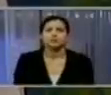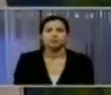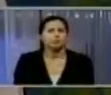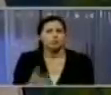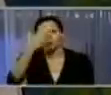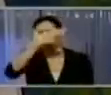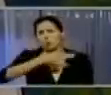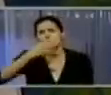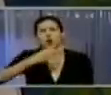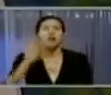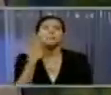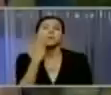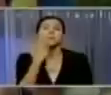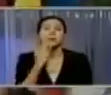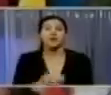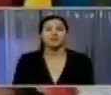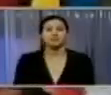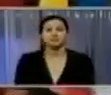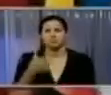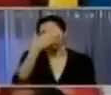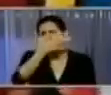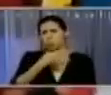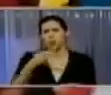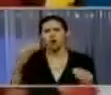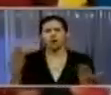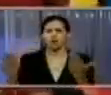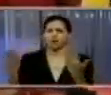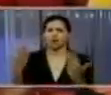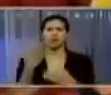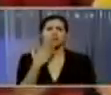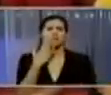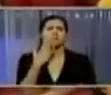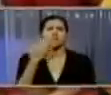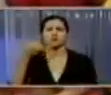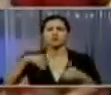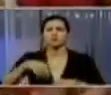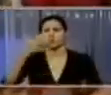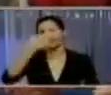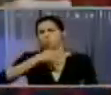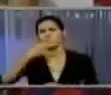¿vale? Madre e hija igualita.